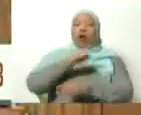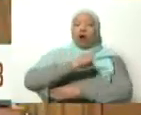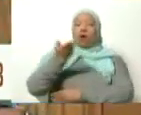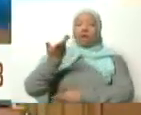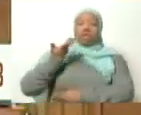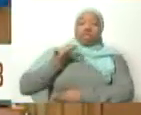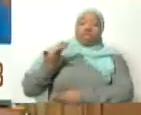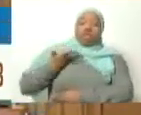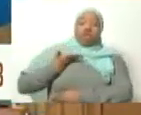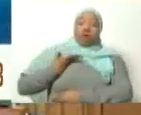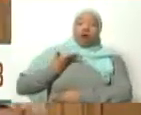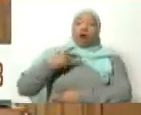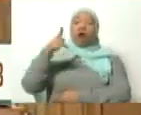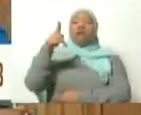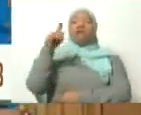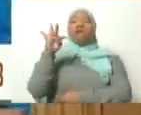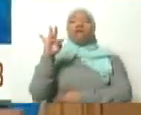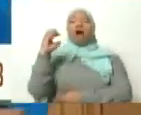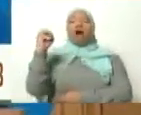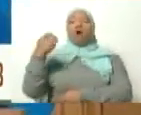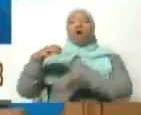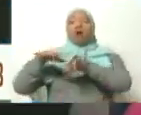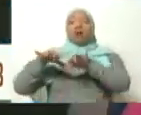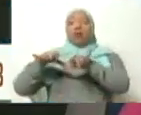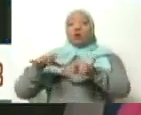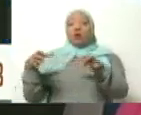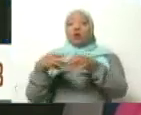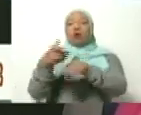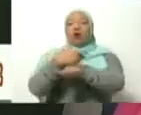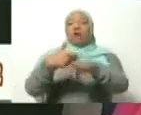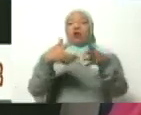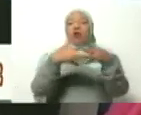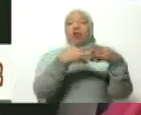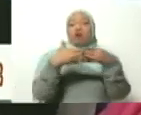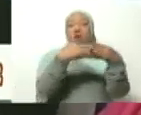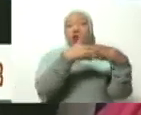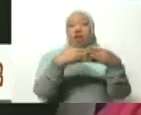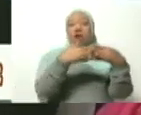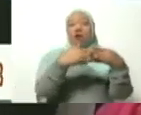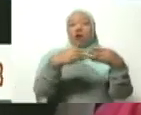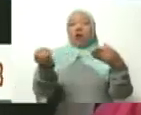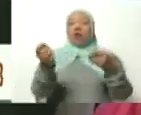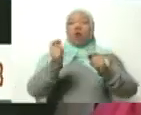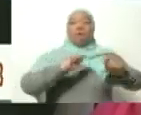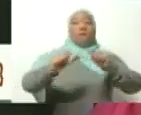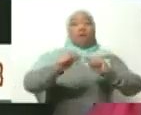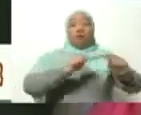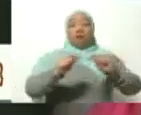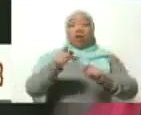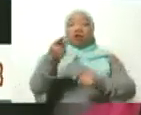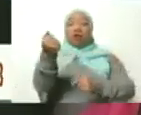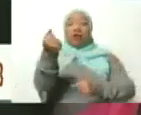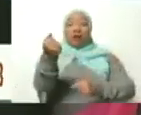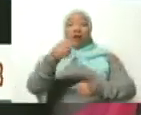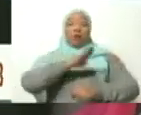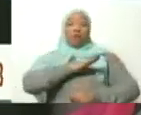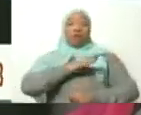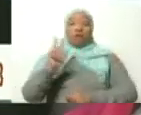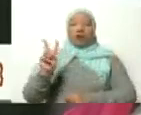OFAC, de la Secretaría del Tesoro, del gobierno estadounidense, de no movilizar esos recursos de